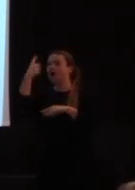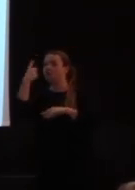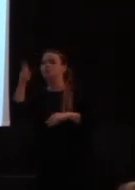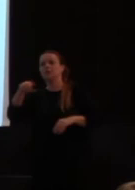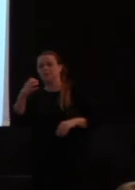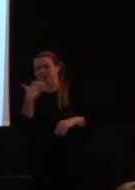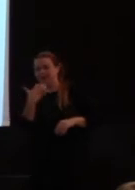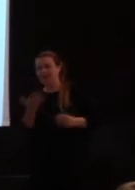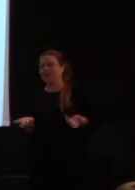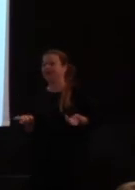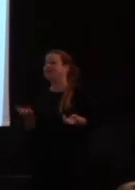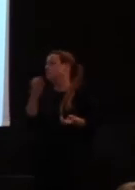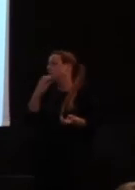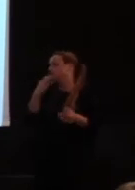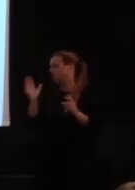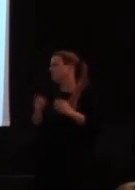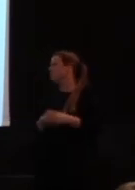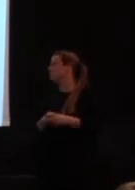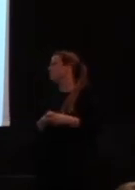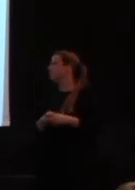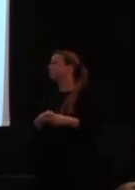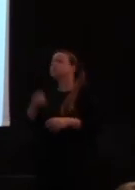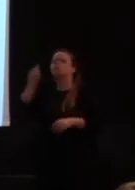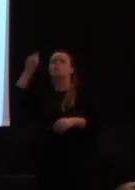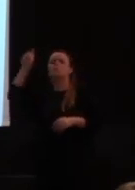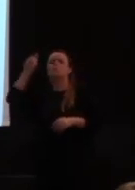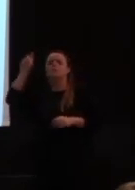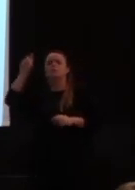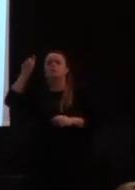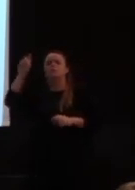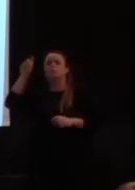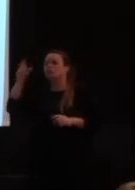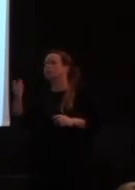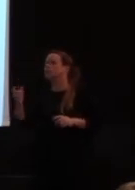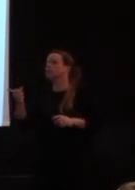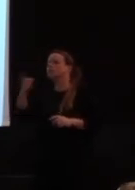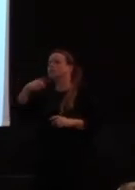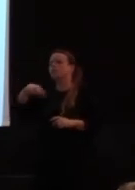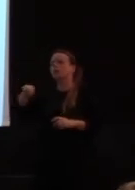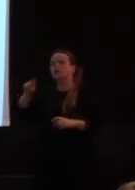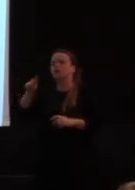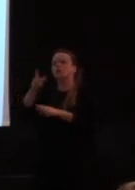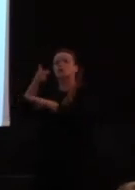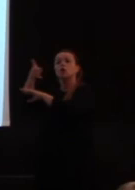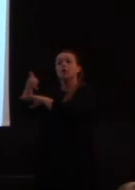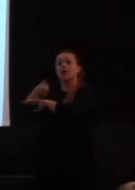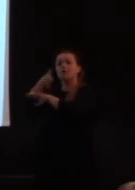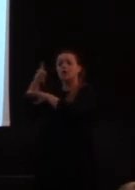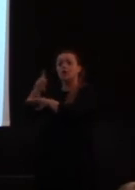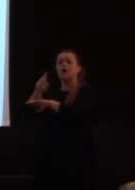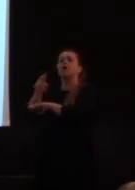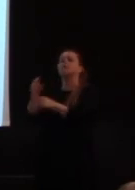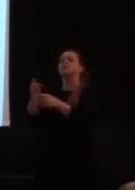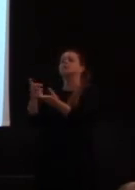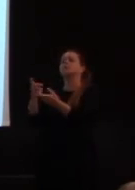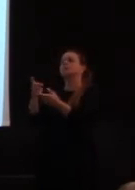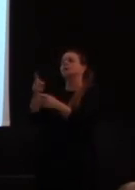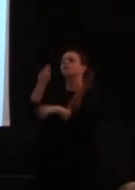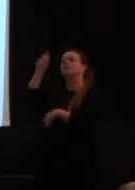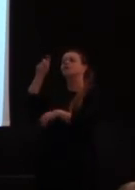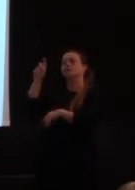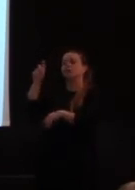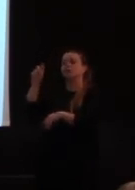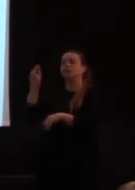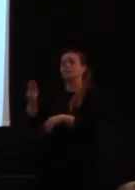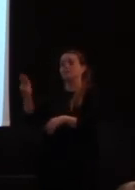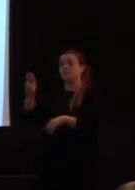nosotros. Por ejemplo, en estos profesores que nosotros grabamos, vimos un profesor de primaria que ante un disparate que dice un